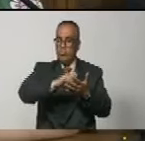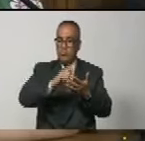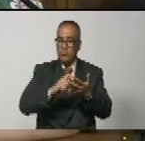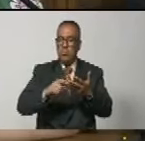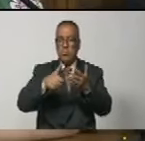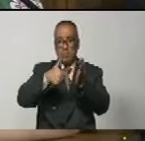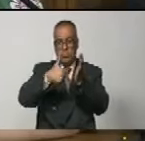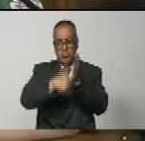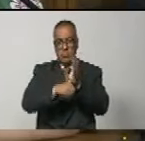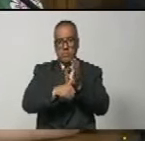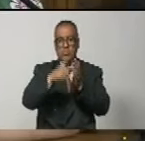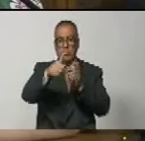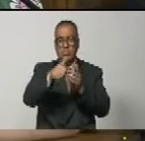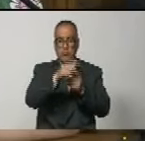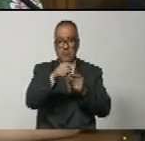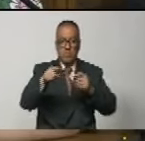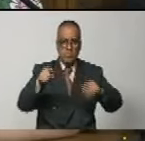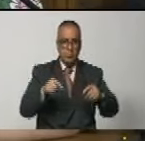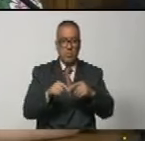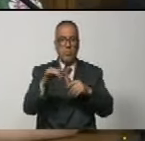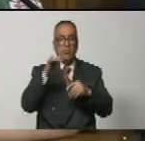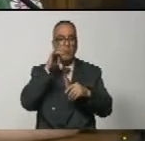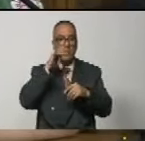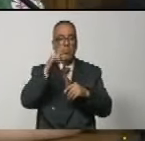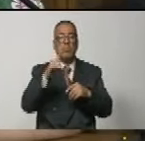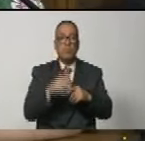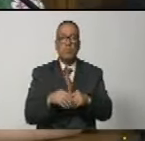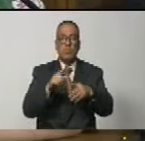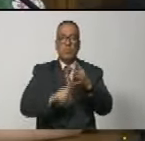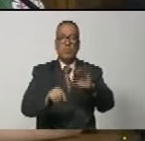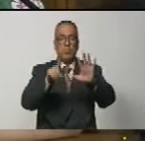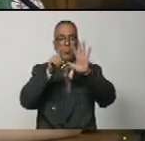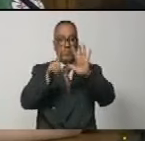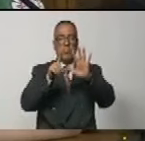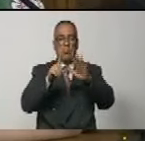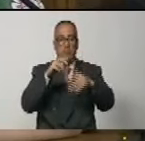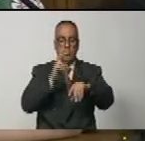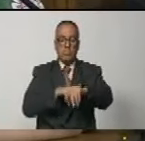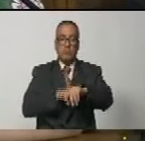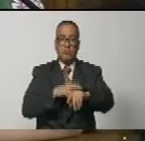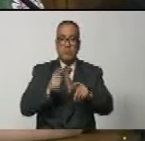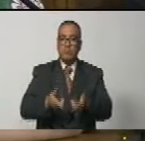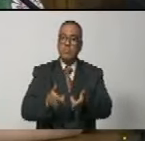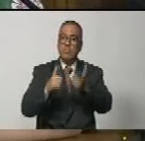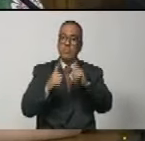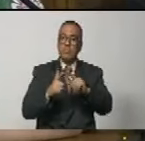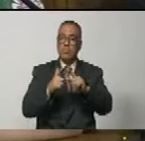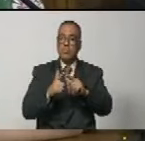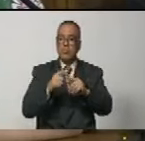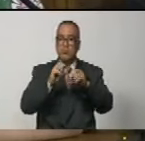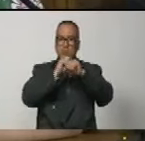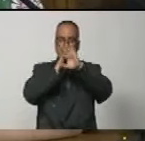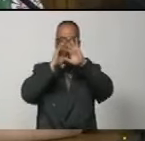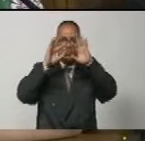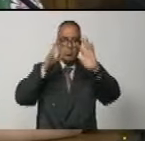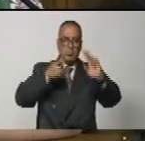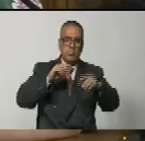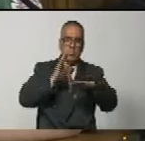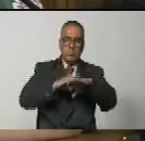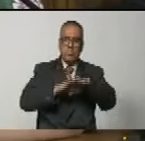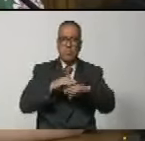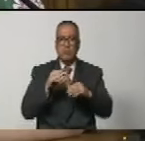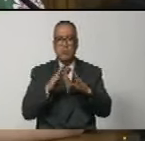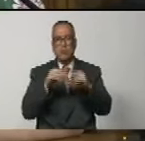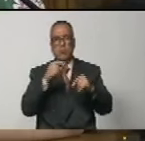las huellas dactilares del o los denunciantes. 6. Circunstancia que permita el esclarecimiento de los hechos.